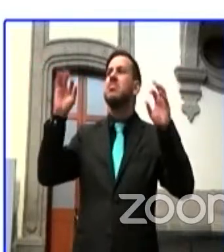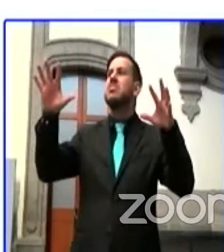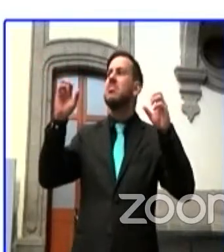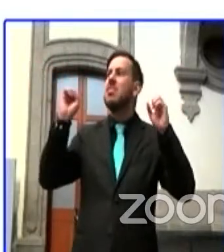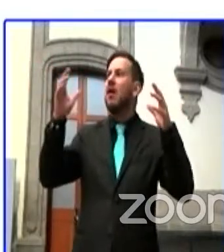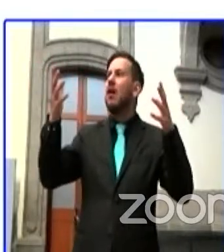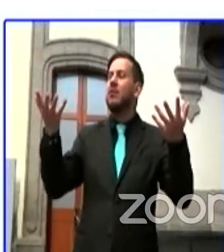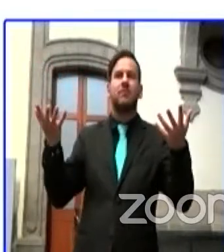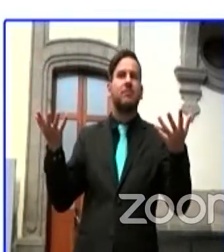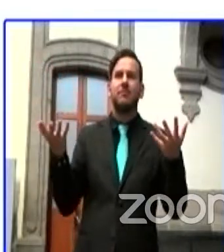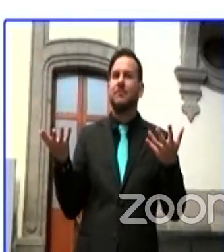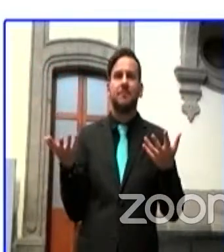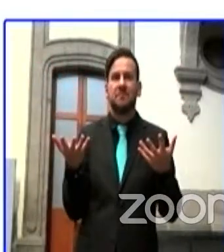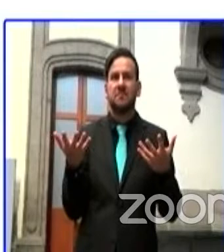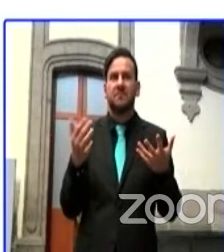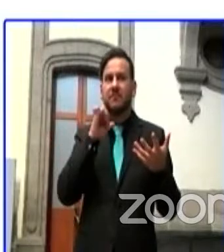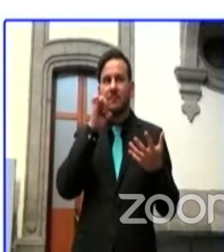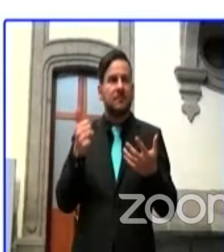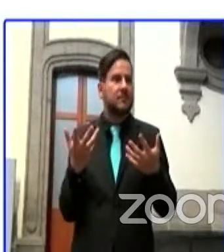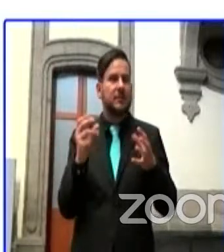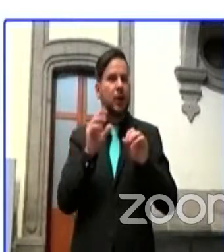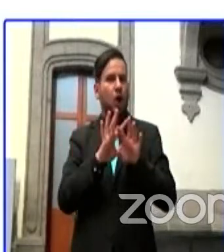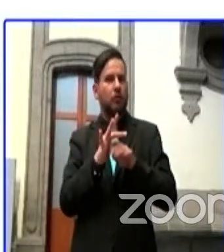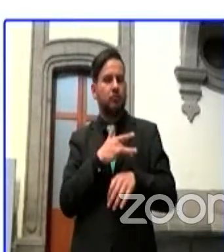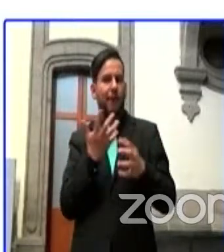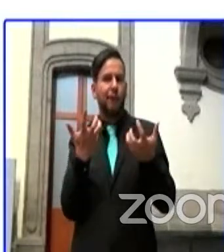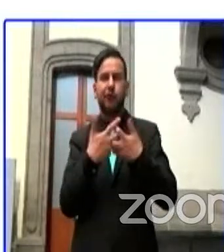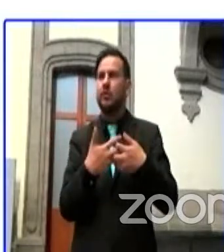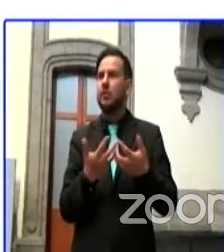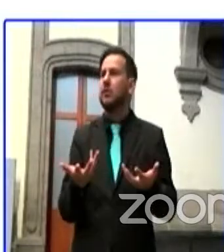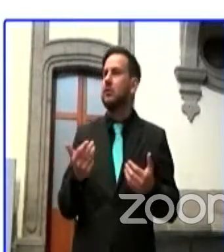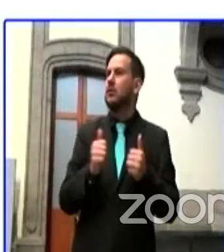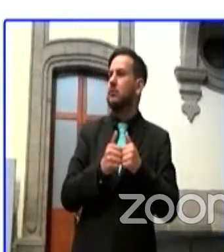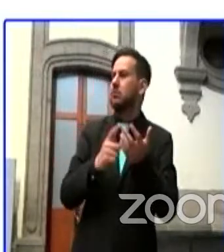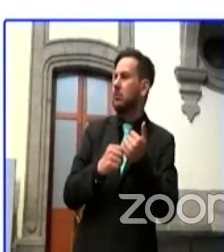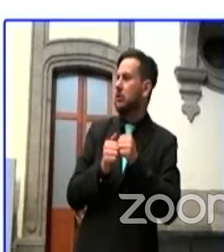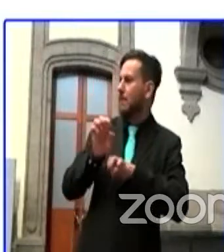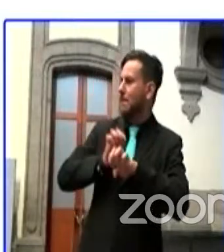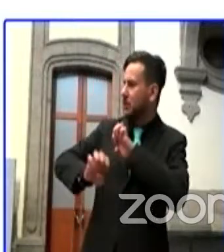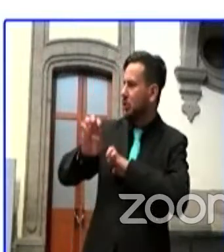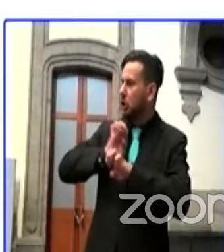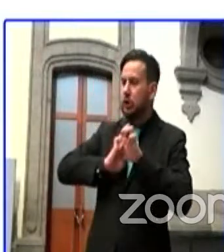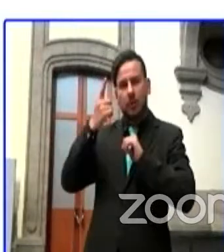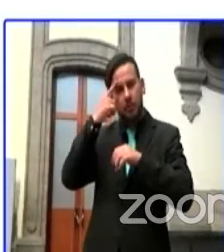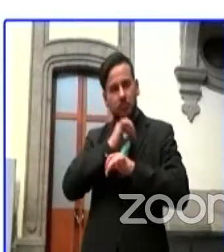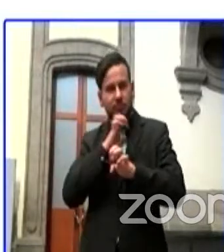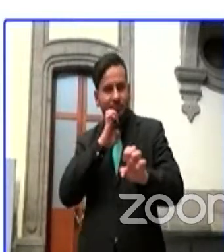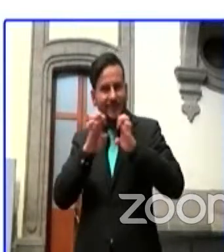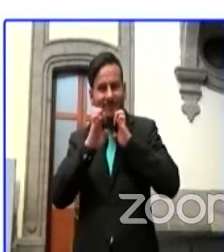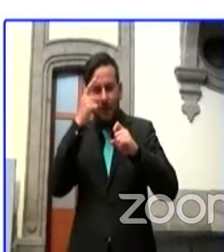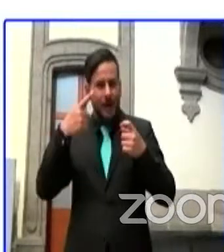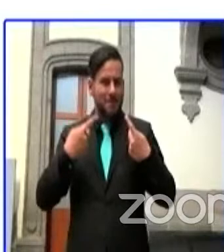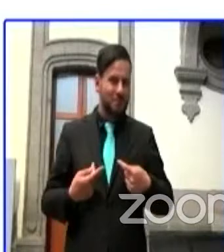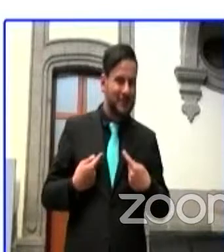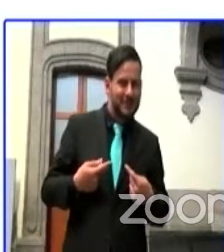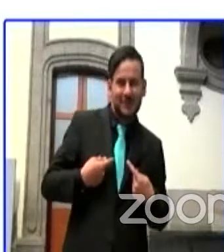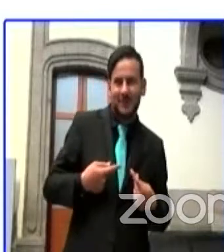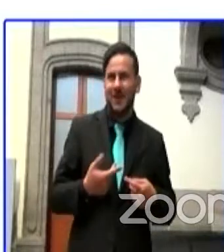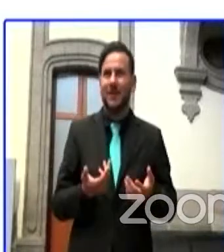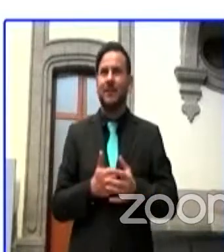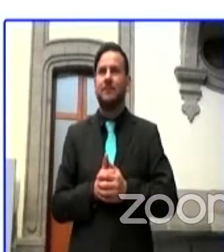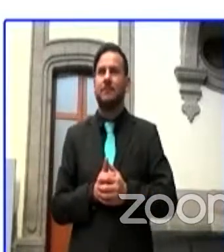dejar funcionar a los empresarios entrevistando a las personas